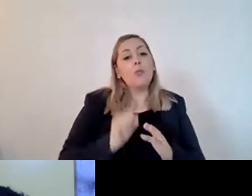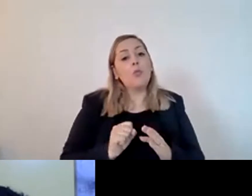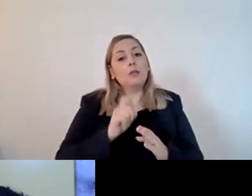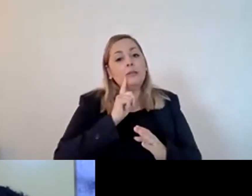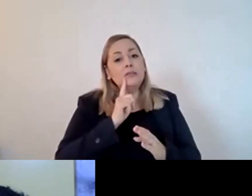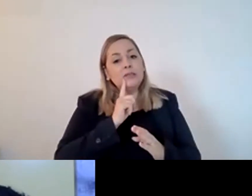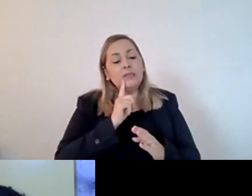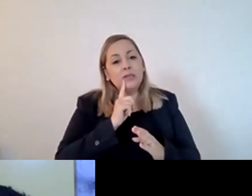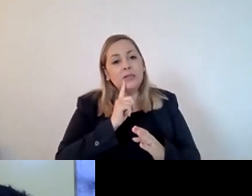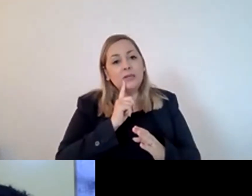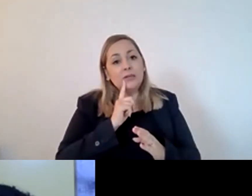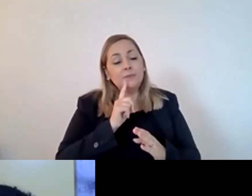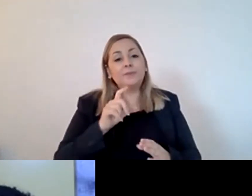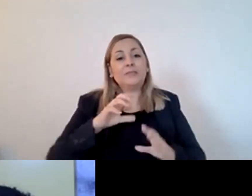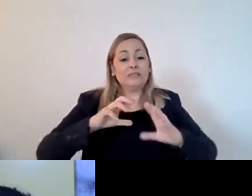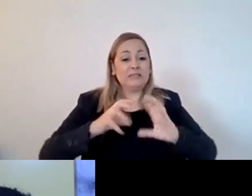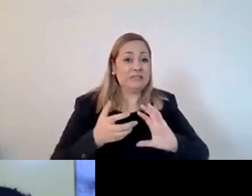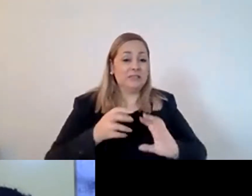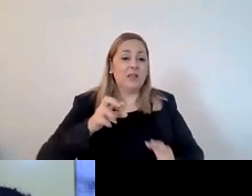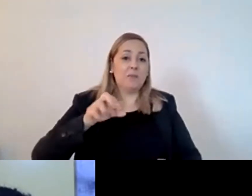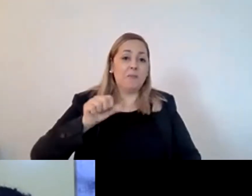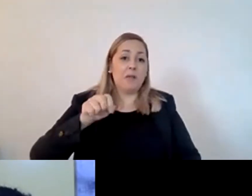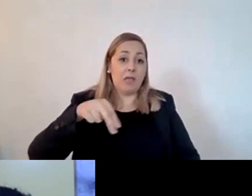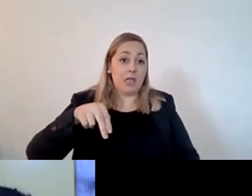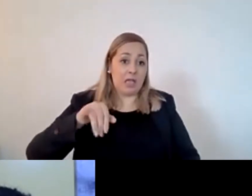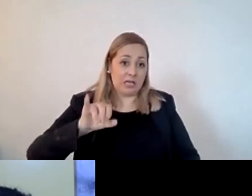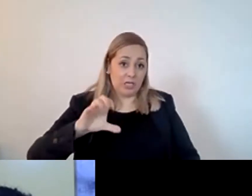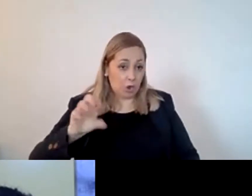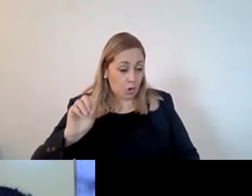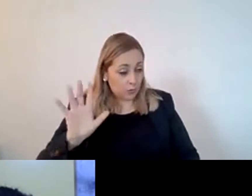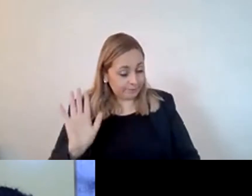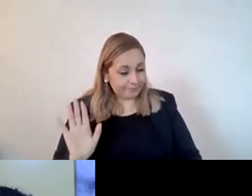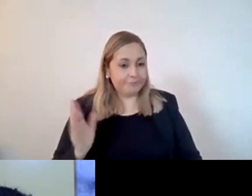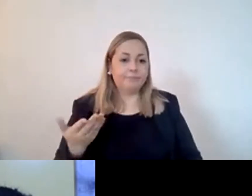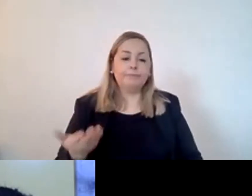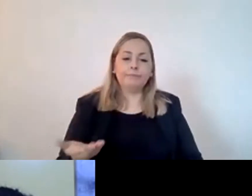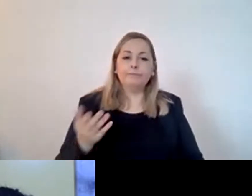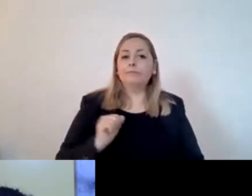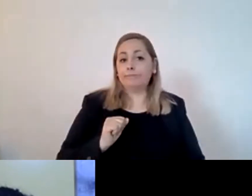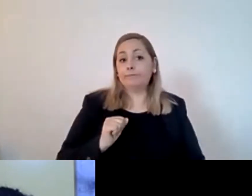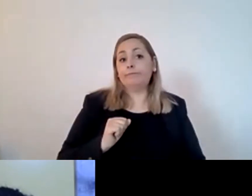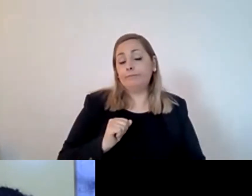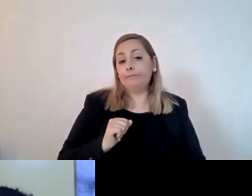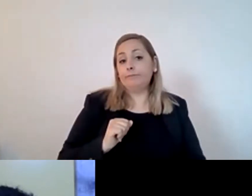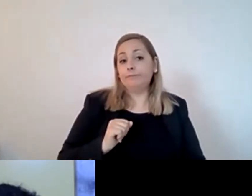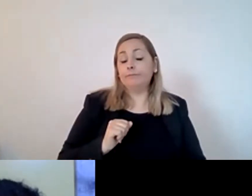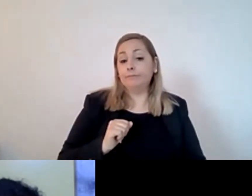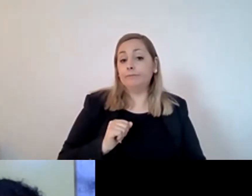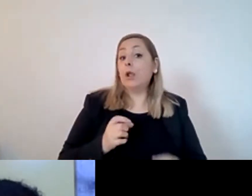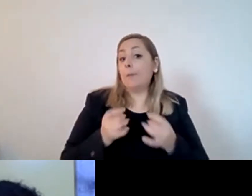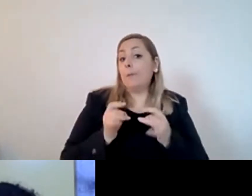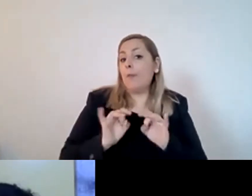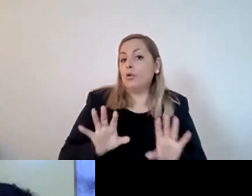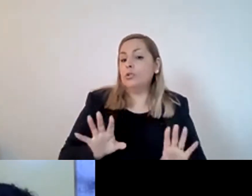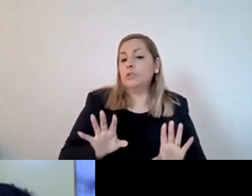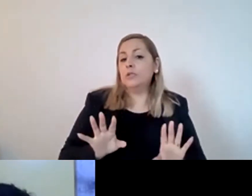concomitante con pánico. Uh-huh. Entonces, Es Y el posible. TAP